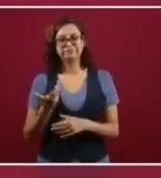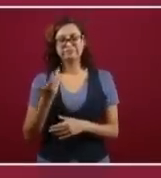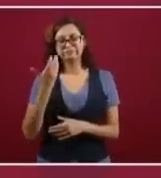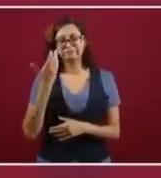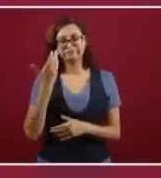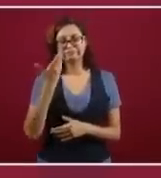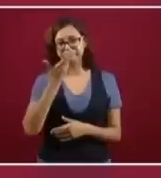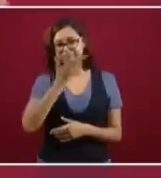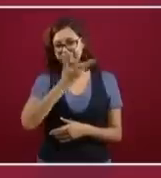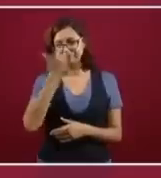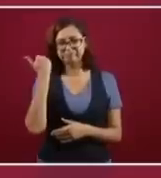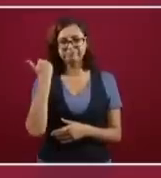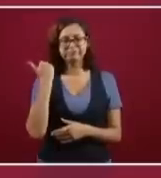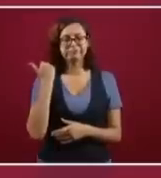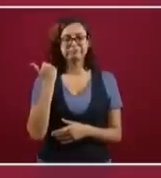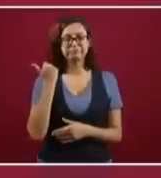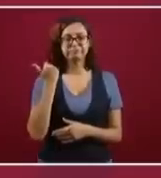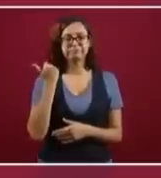¿qué